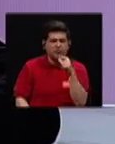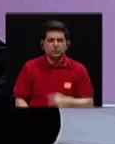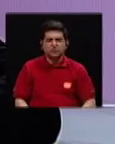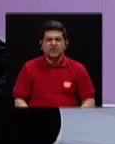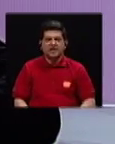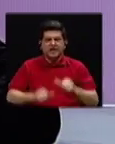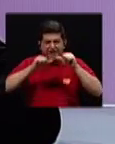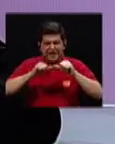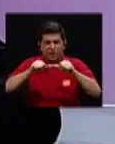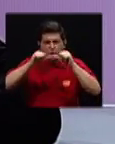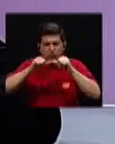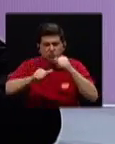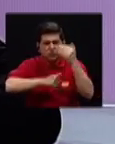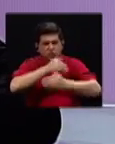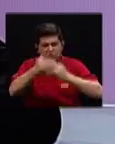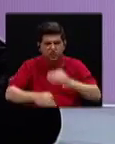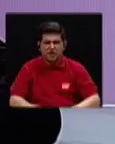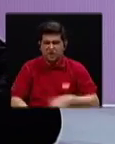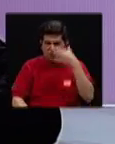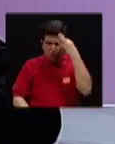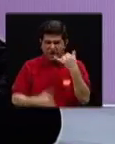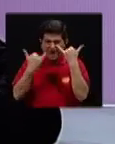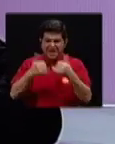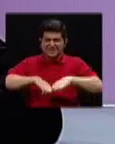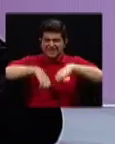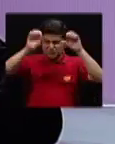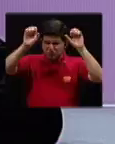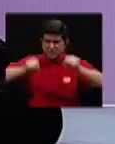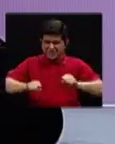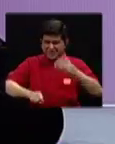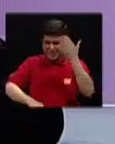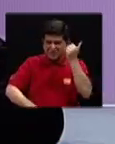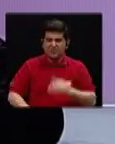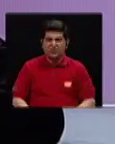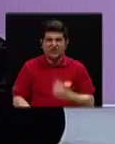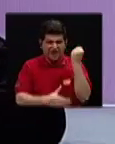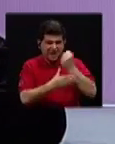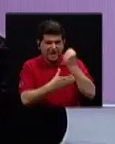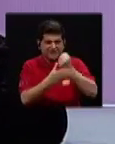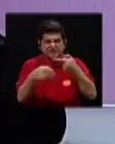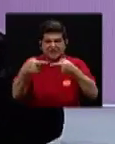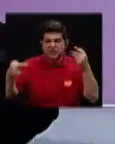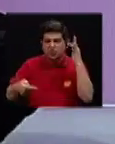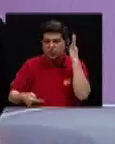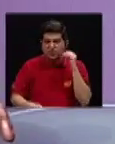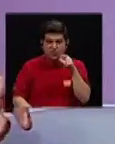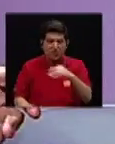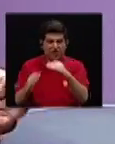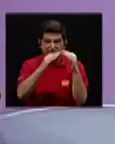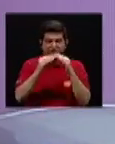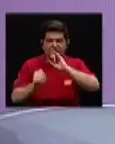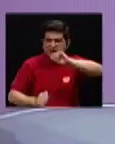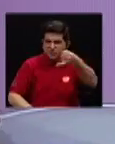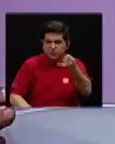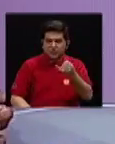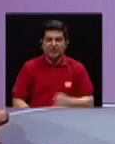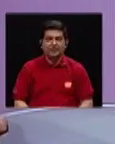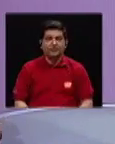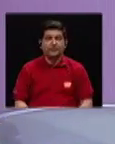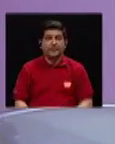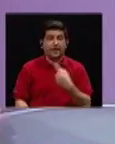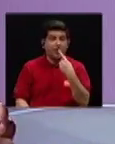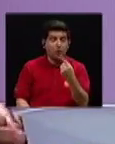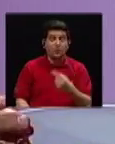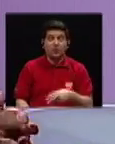piensas que hay una sistematicidad este en los crímenes de estas mujeres en Ciudad Juárez porque como bien lo dice Rita